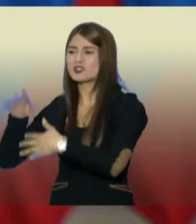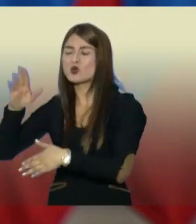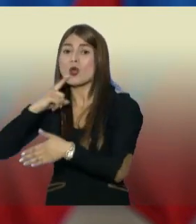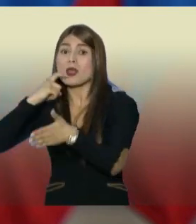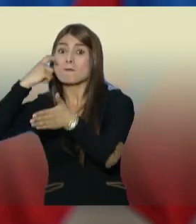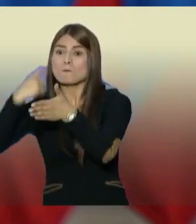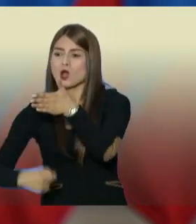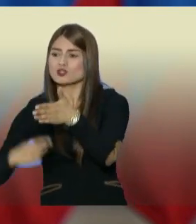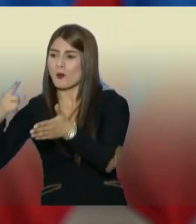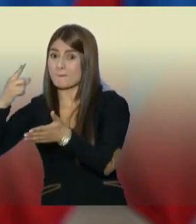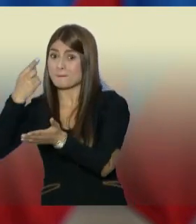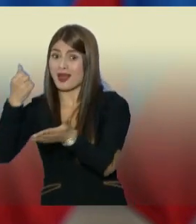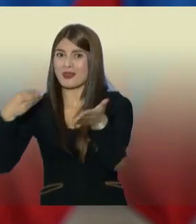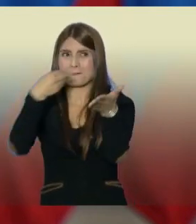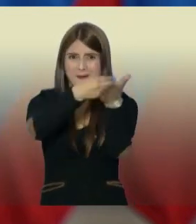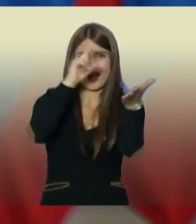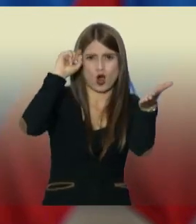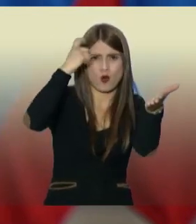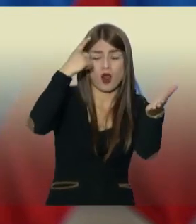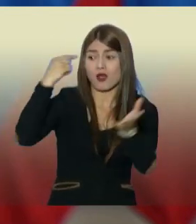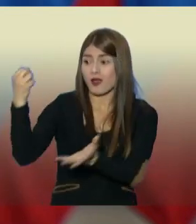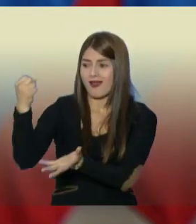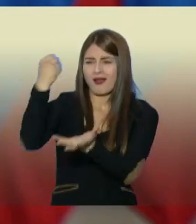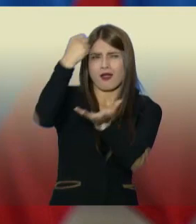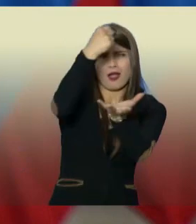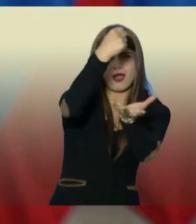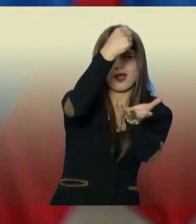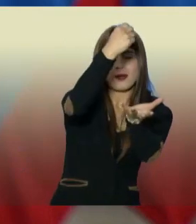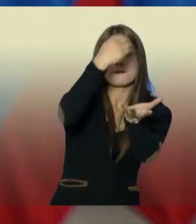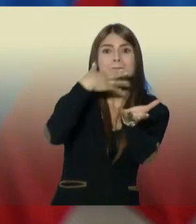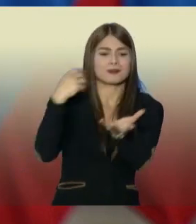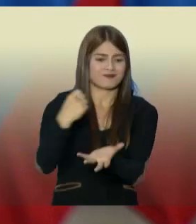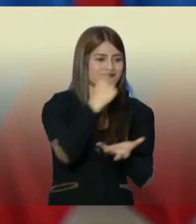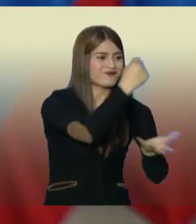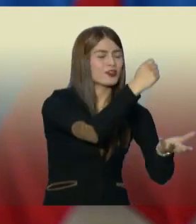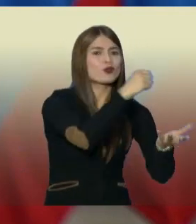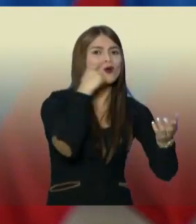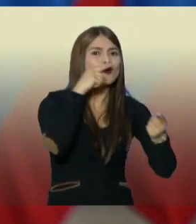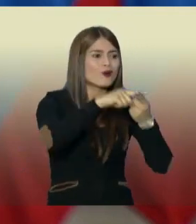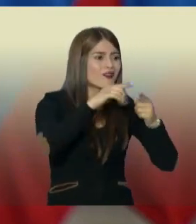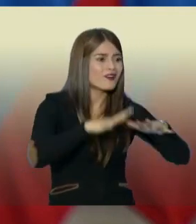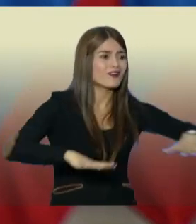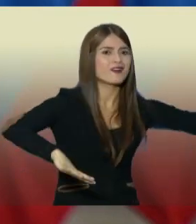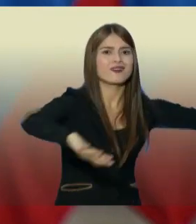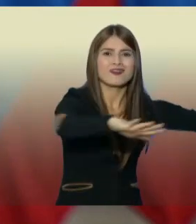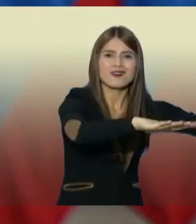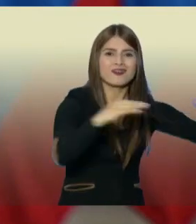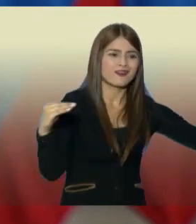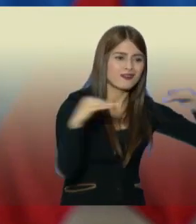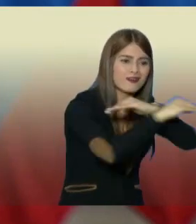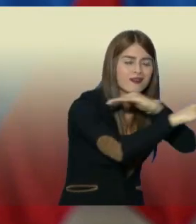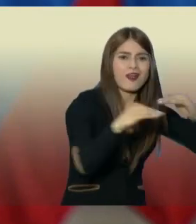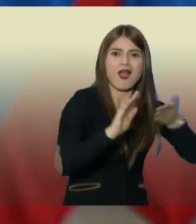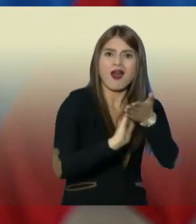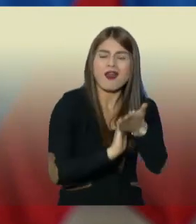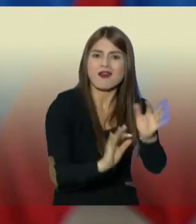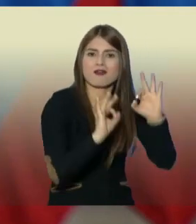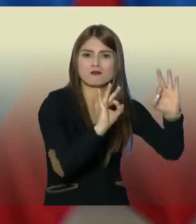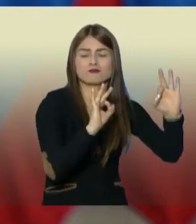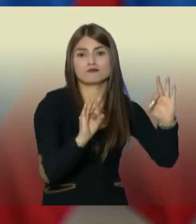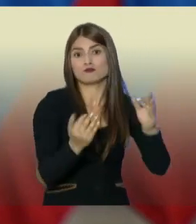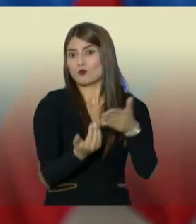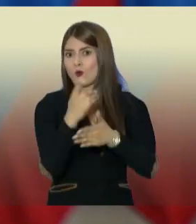requiere la comunidad para que la infraestructura llegue más pronto también creamos la figura del pago por servicios